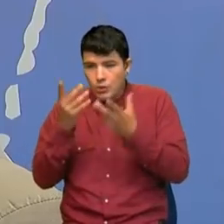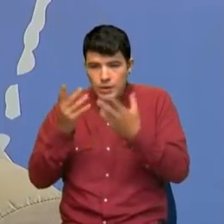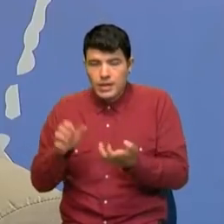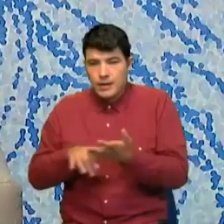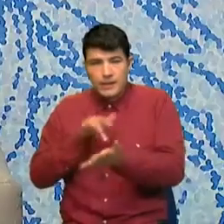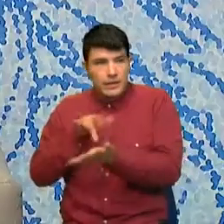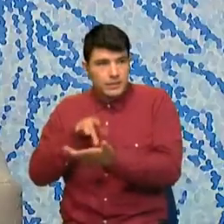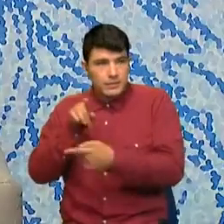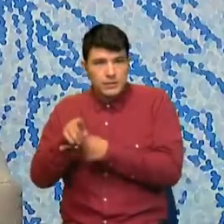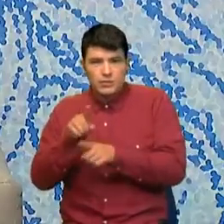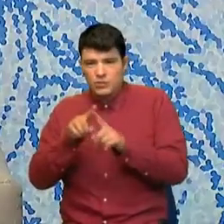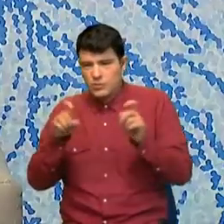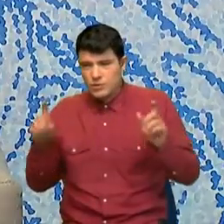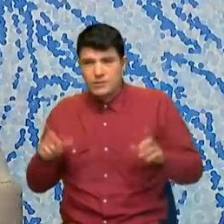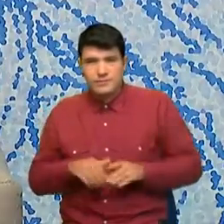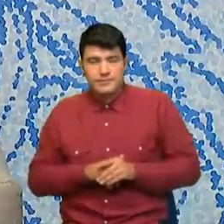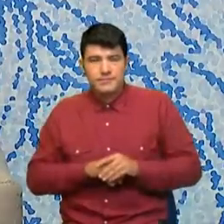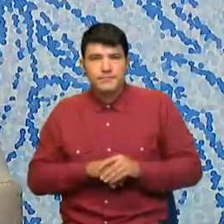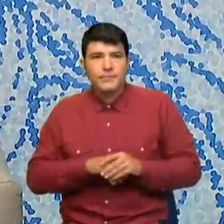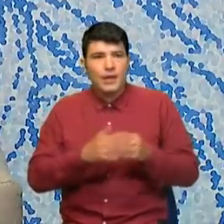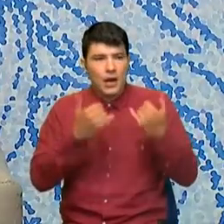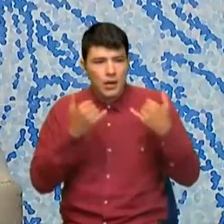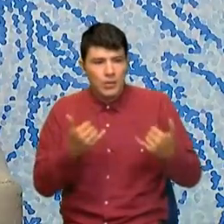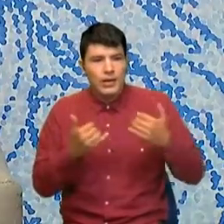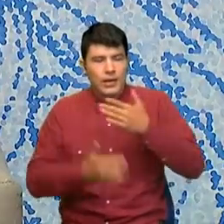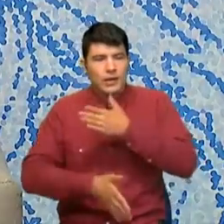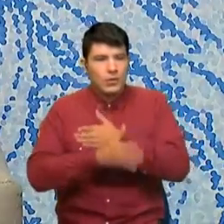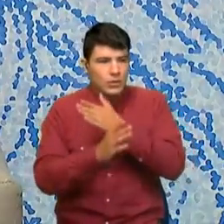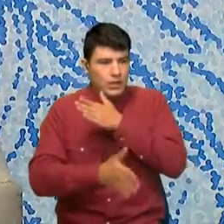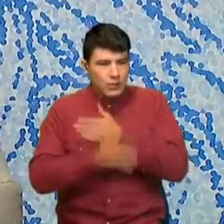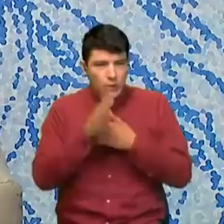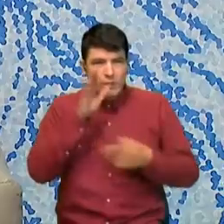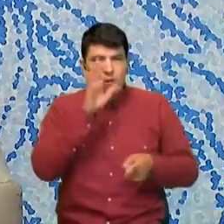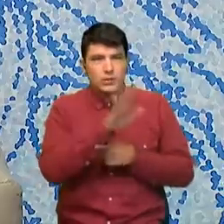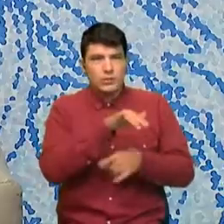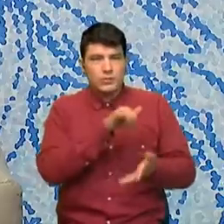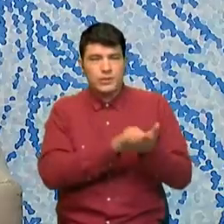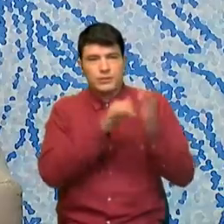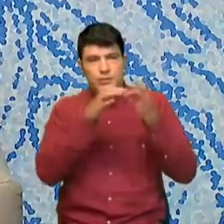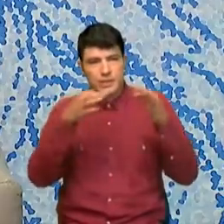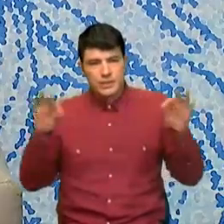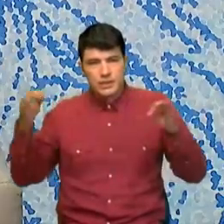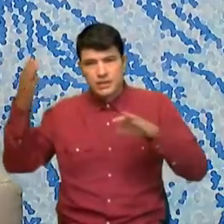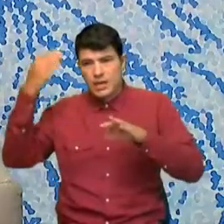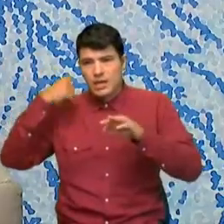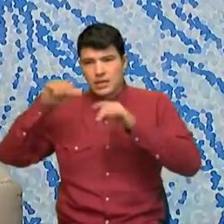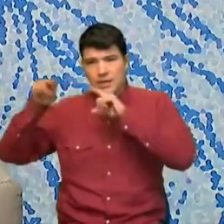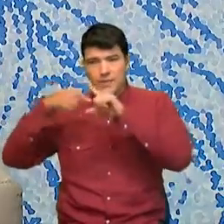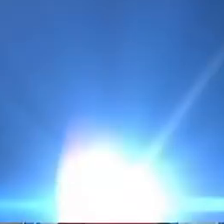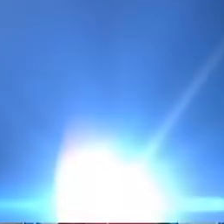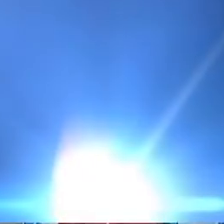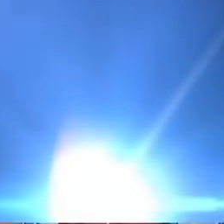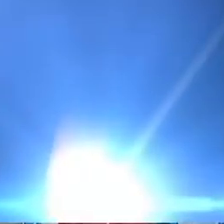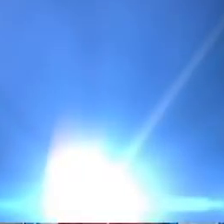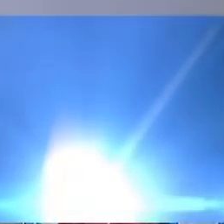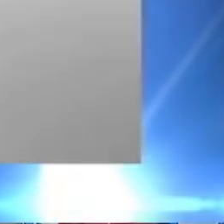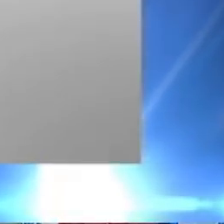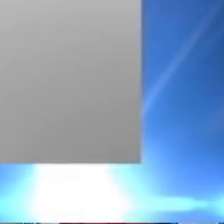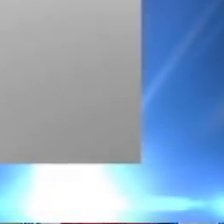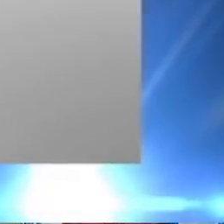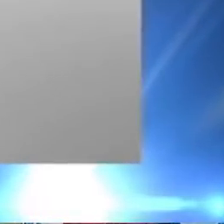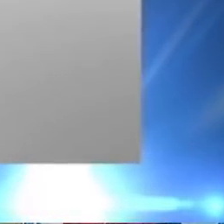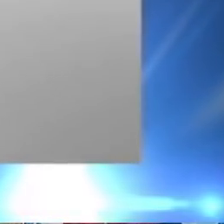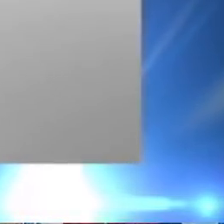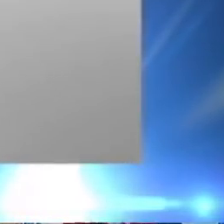esos bienes. Bueno, continuamos con mensajes que nos hacen llegar nuestros televidentes. Buenas tardes,